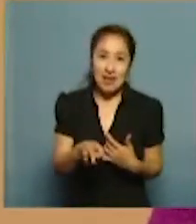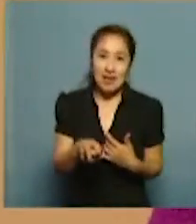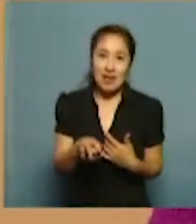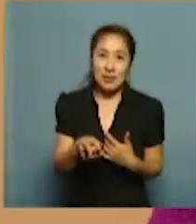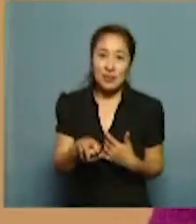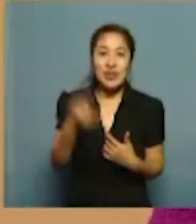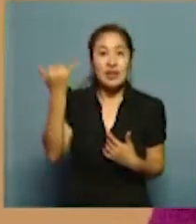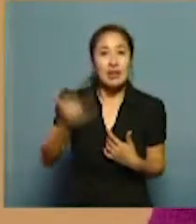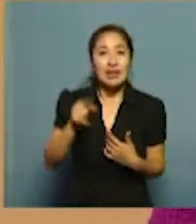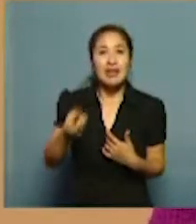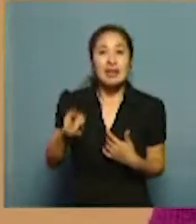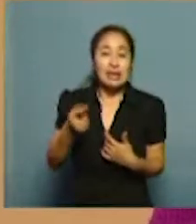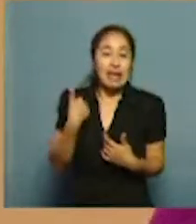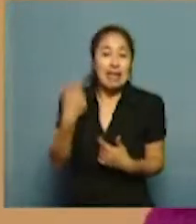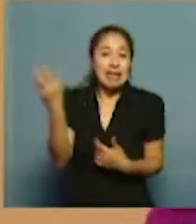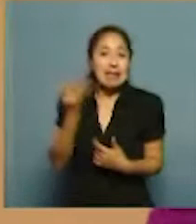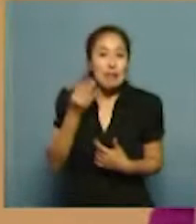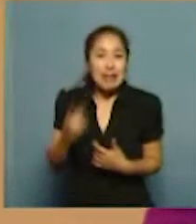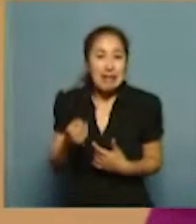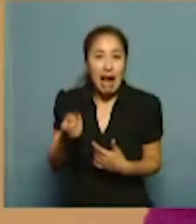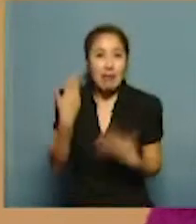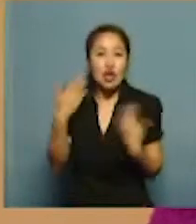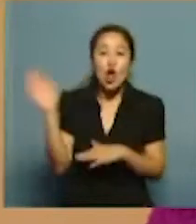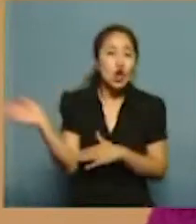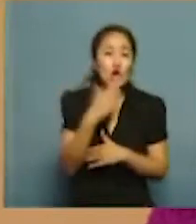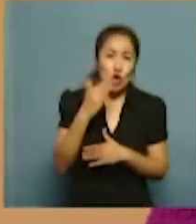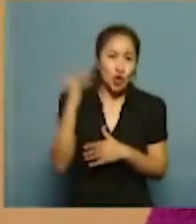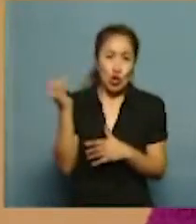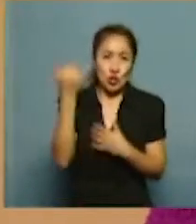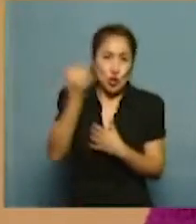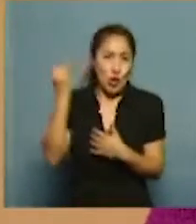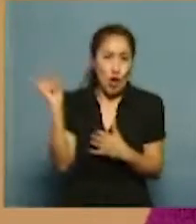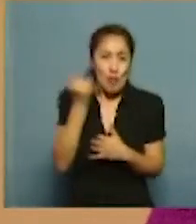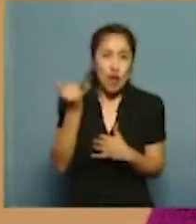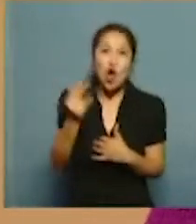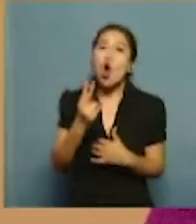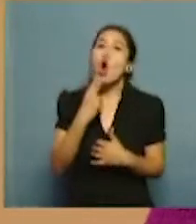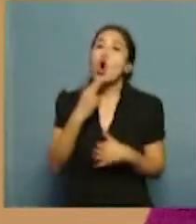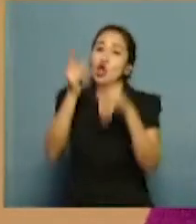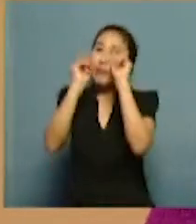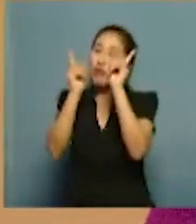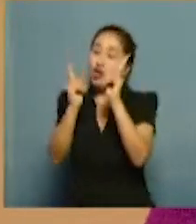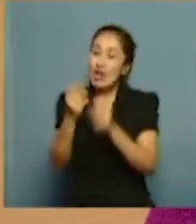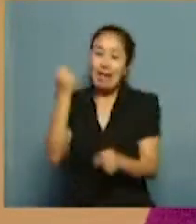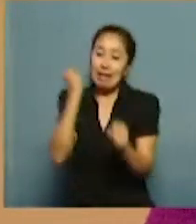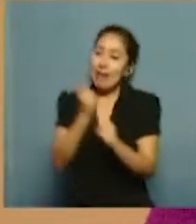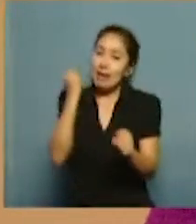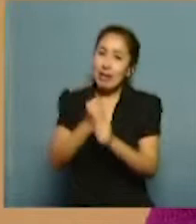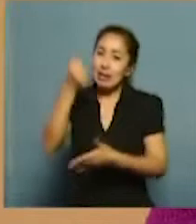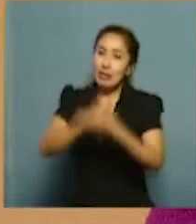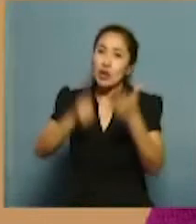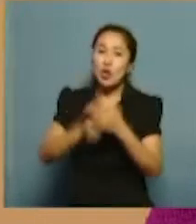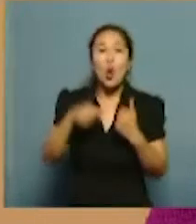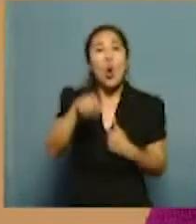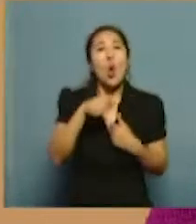tienen una maestría muy especial en general todo se destaca por su puesto 11 docentes muy comprometidos con la tarea maría